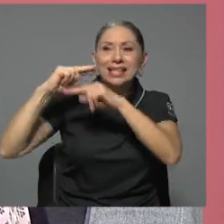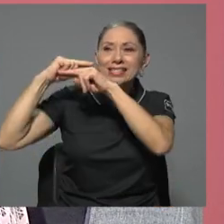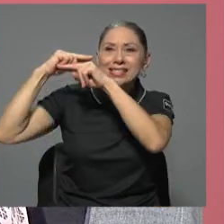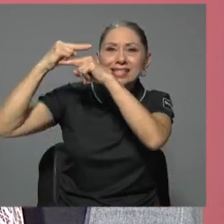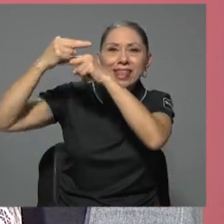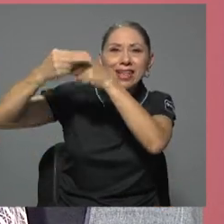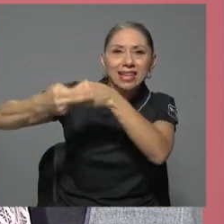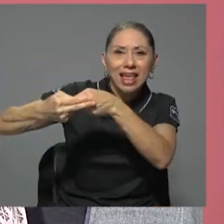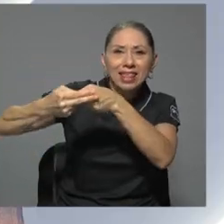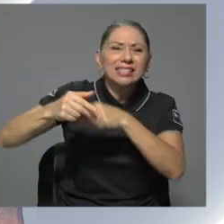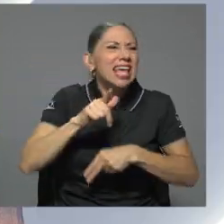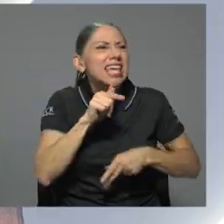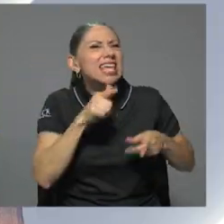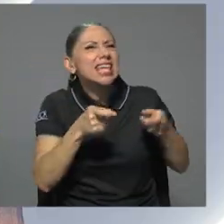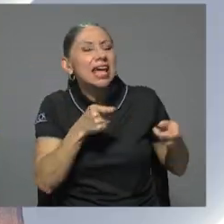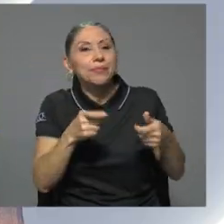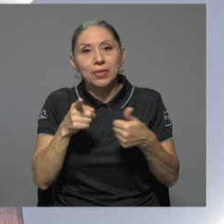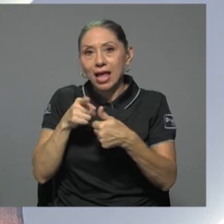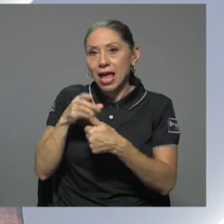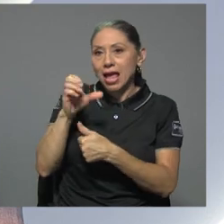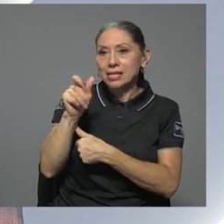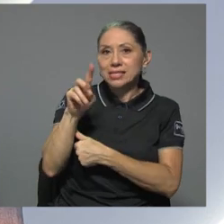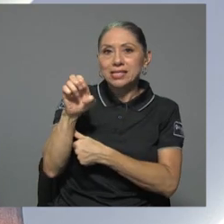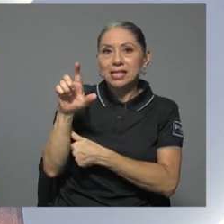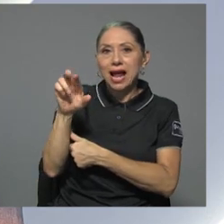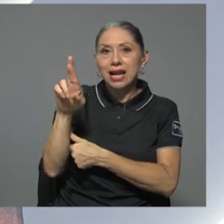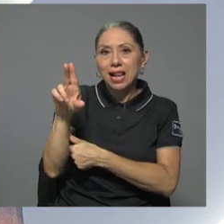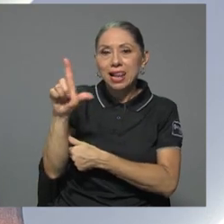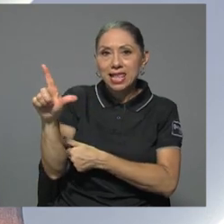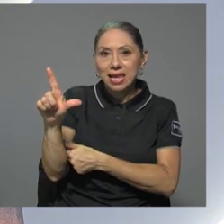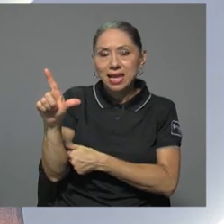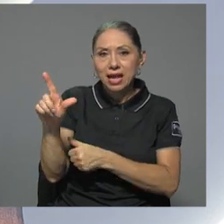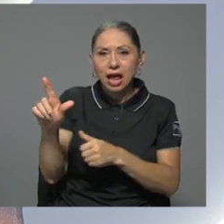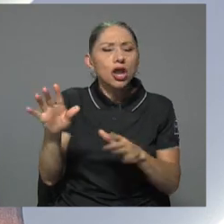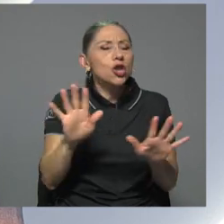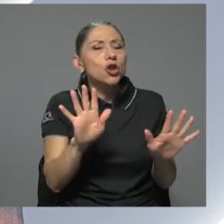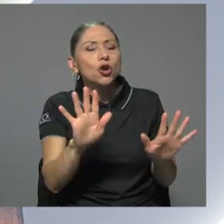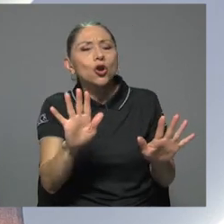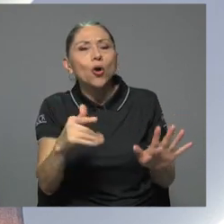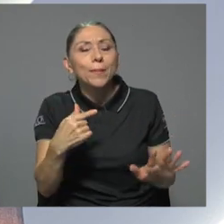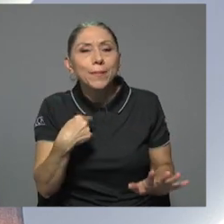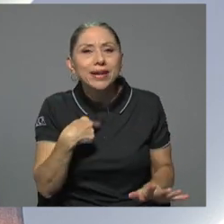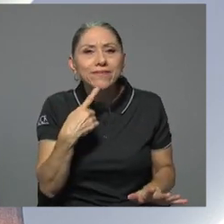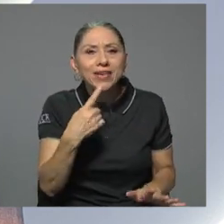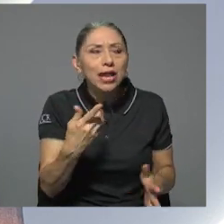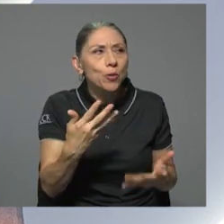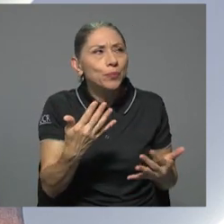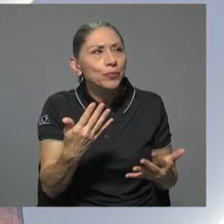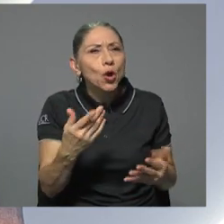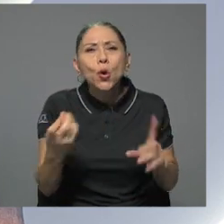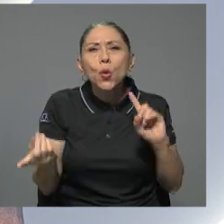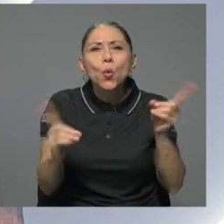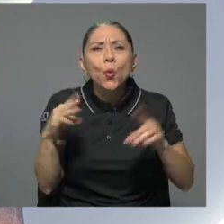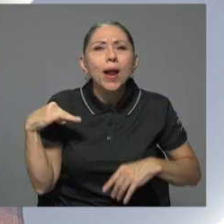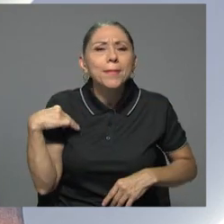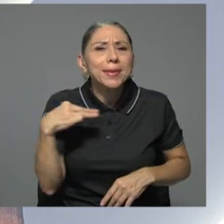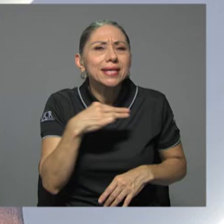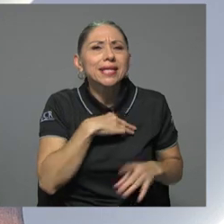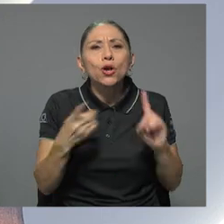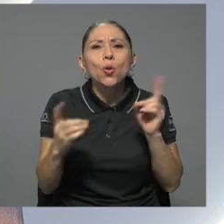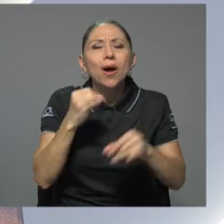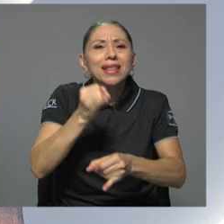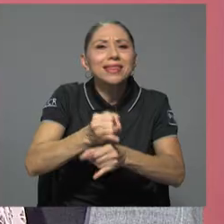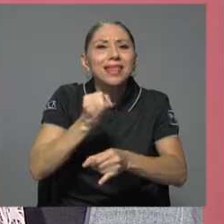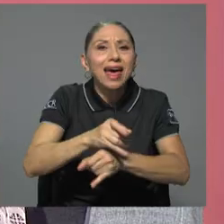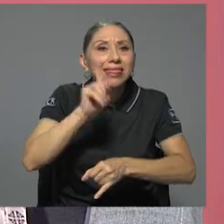darles de gádor styling que es una empresa de los dos pero me refiero que ministerio o entidad debe